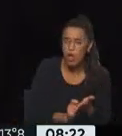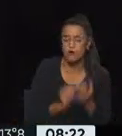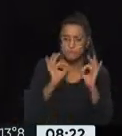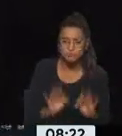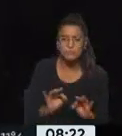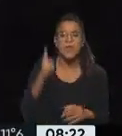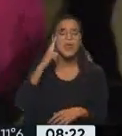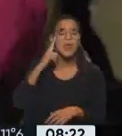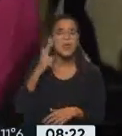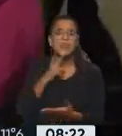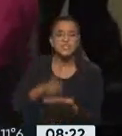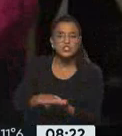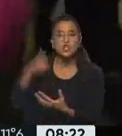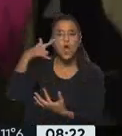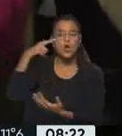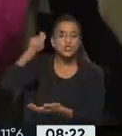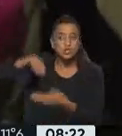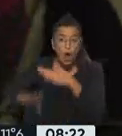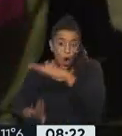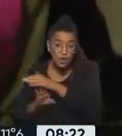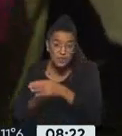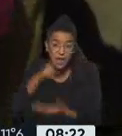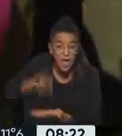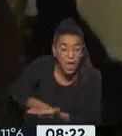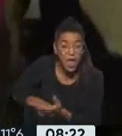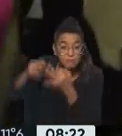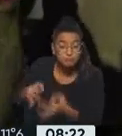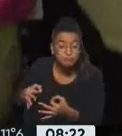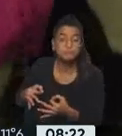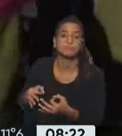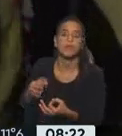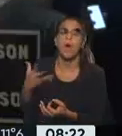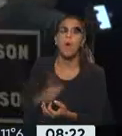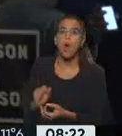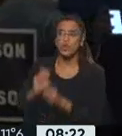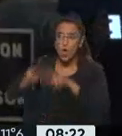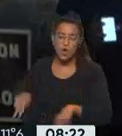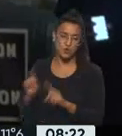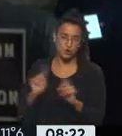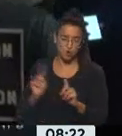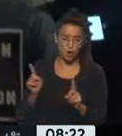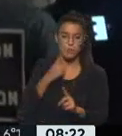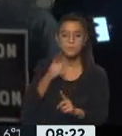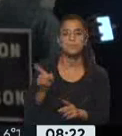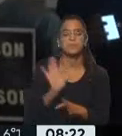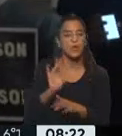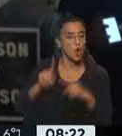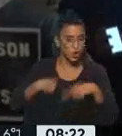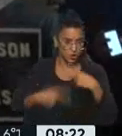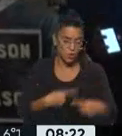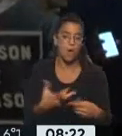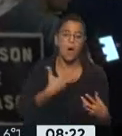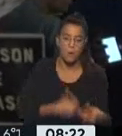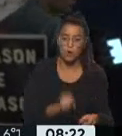de la corte muy final y el derecho constitucional codificado en el caso roe con trawick sigue en pie el